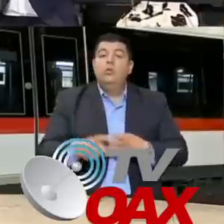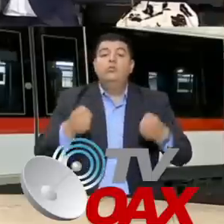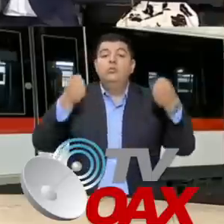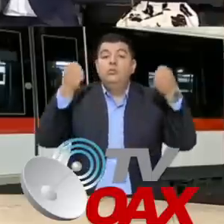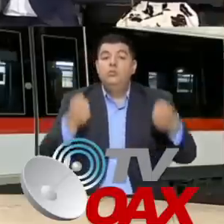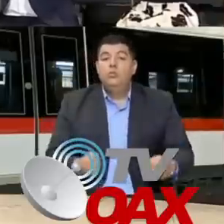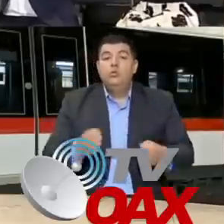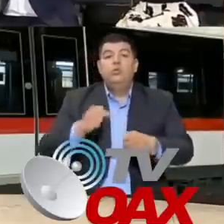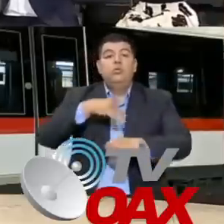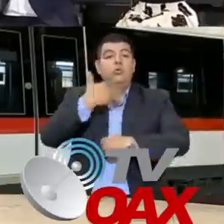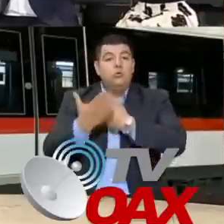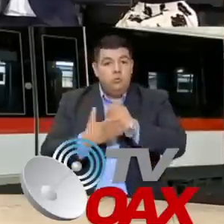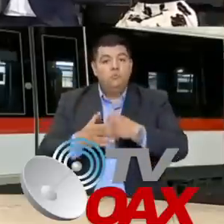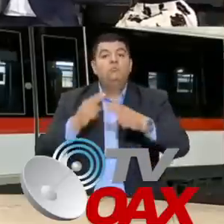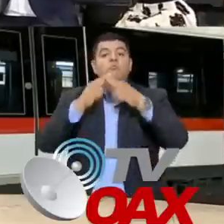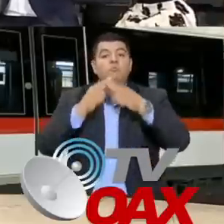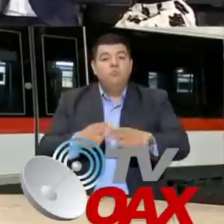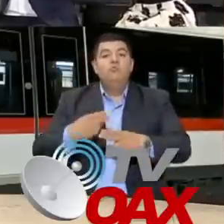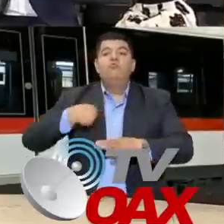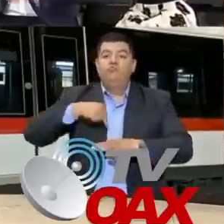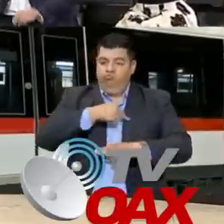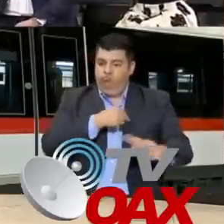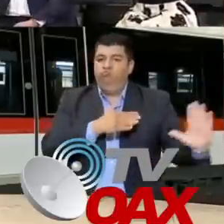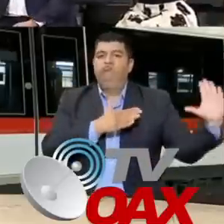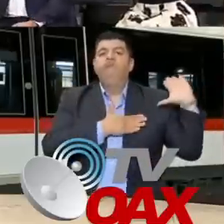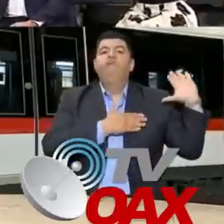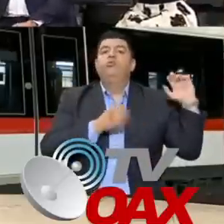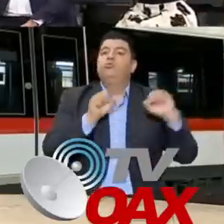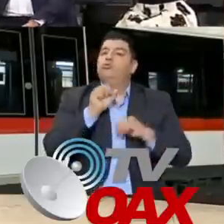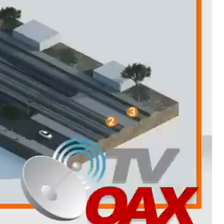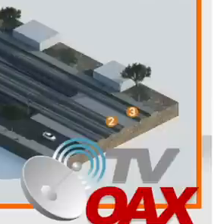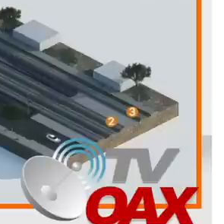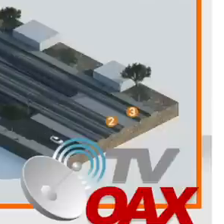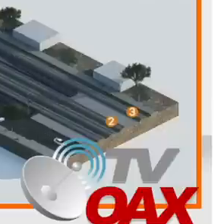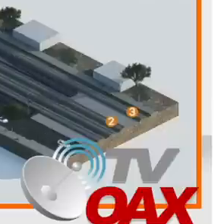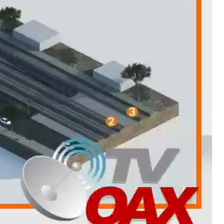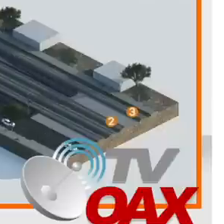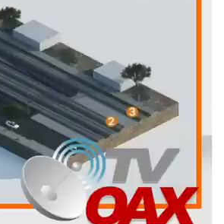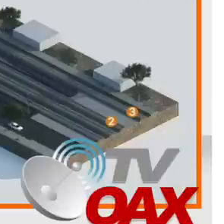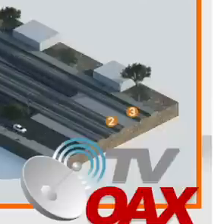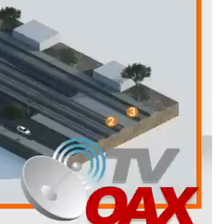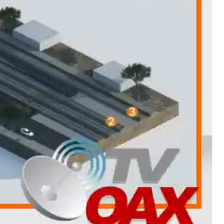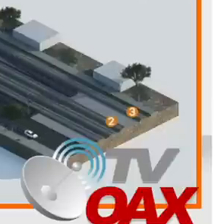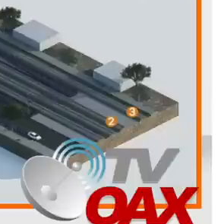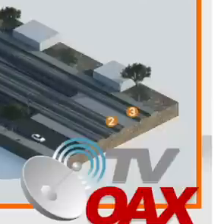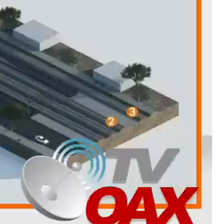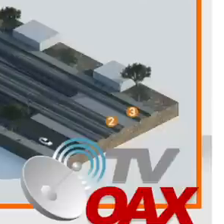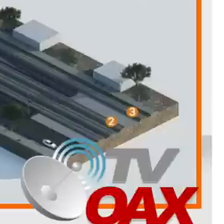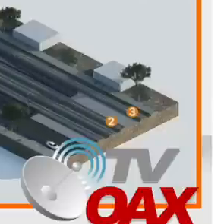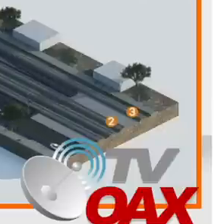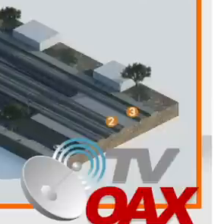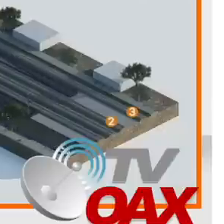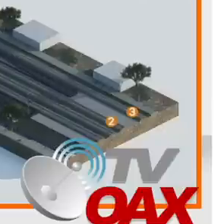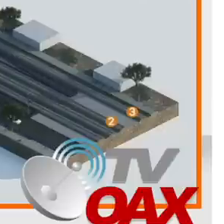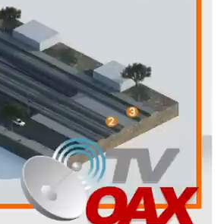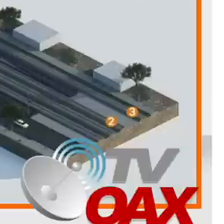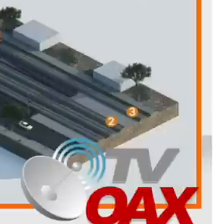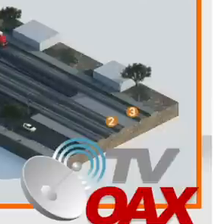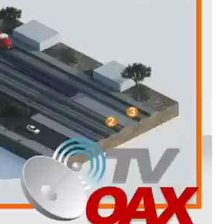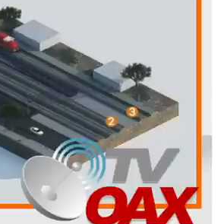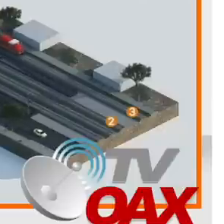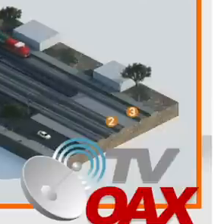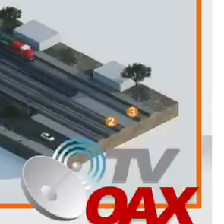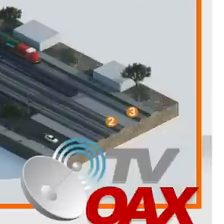cumplir con nuestra palabra y que vamos